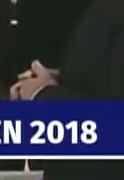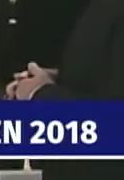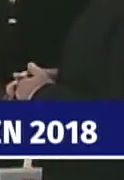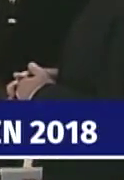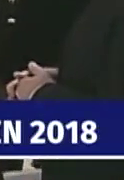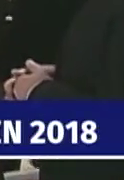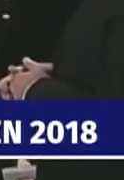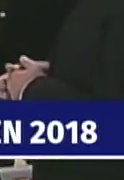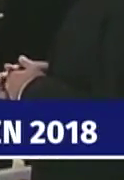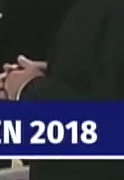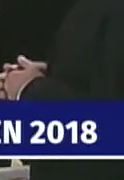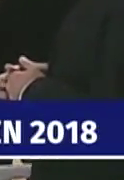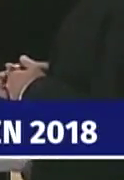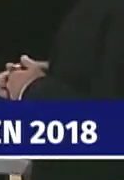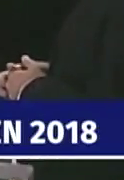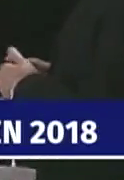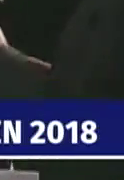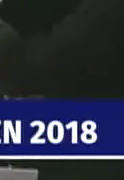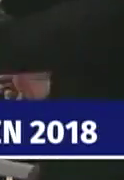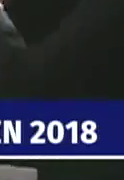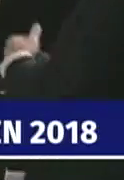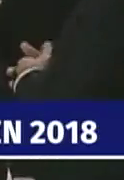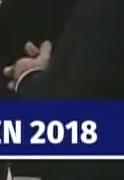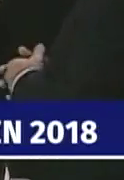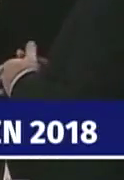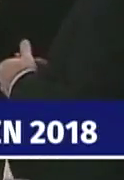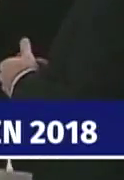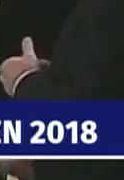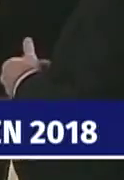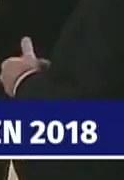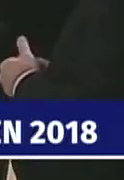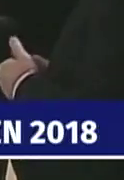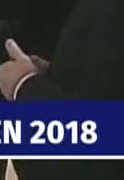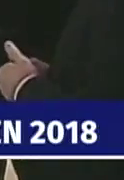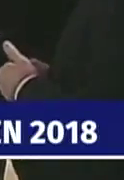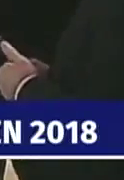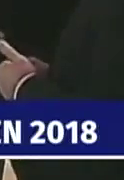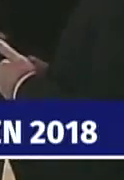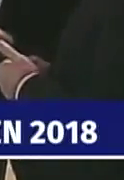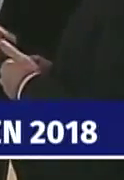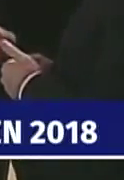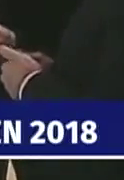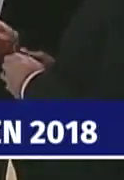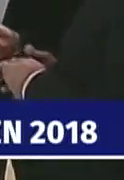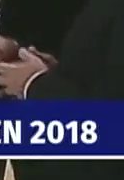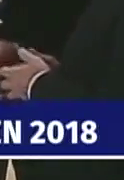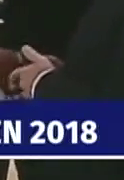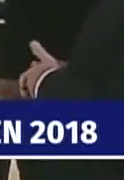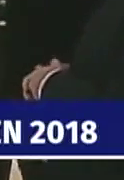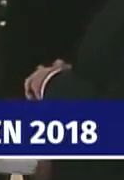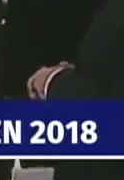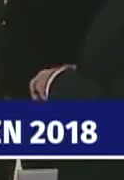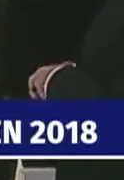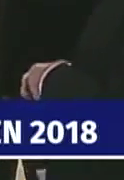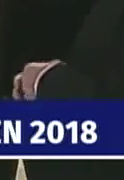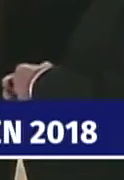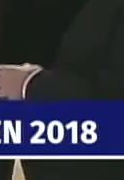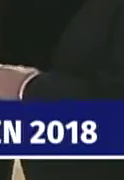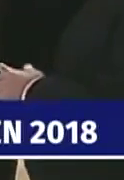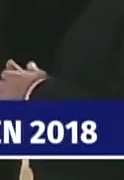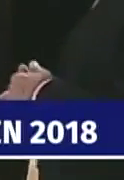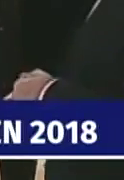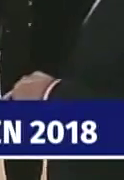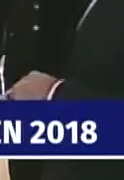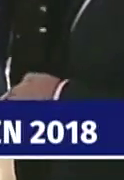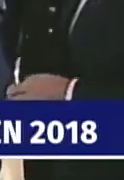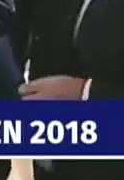exhibición completa de danza, de música, de sus libros, parte de lo que es la amplia cultura característica de este